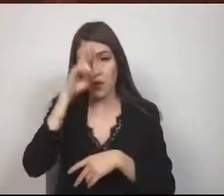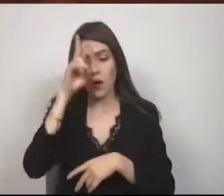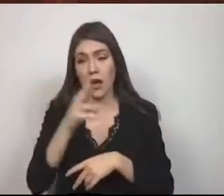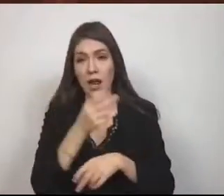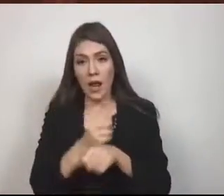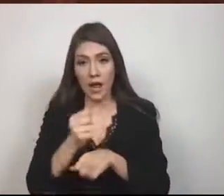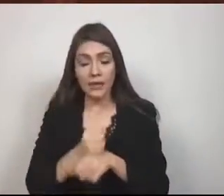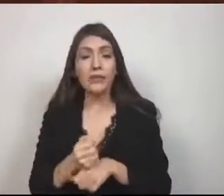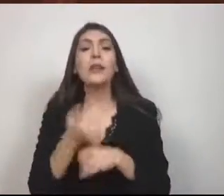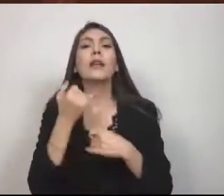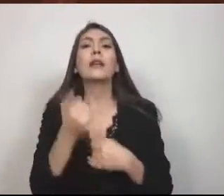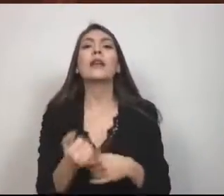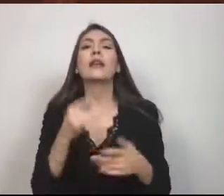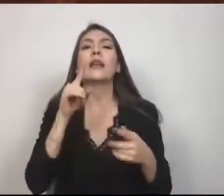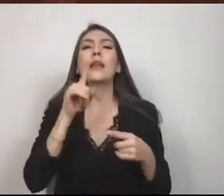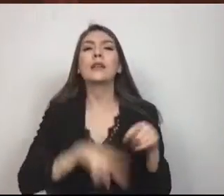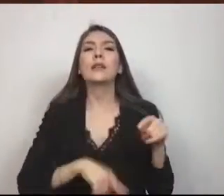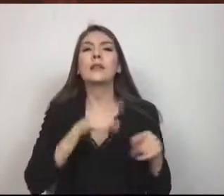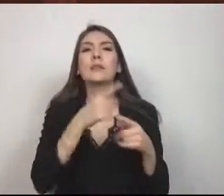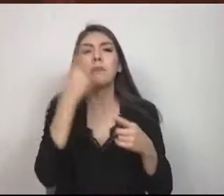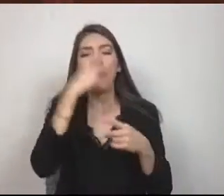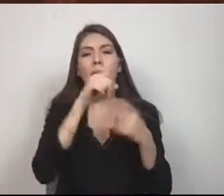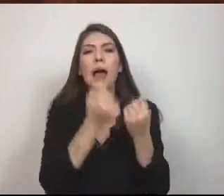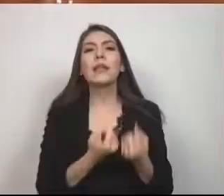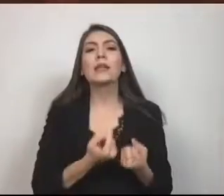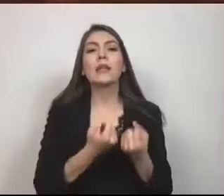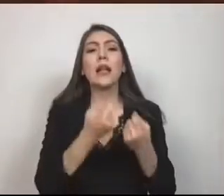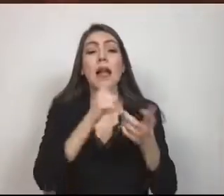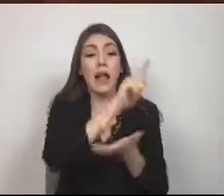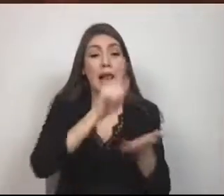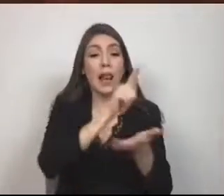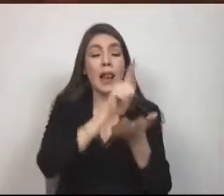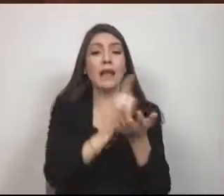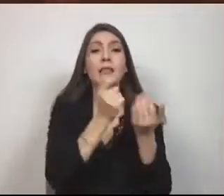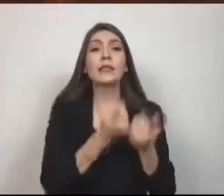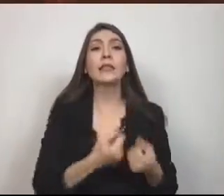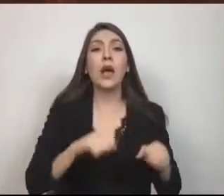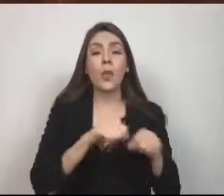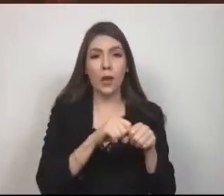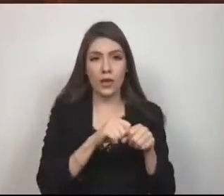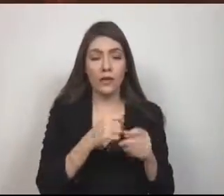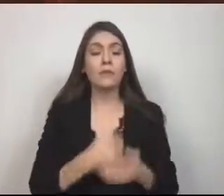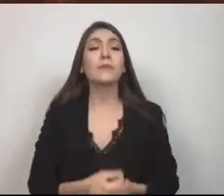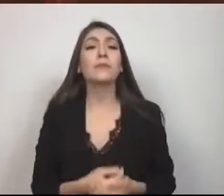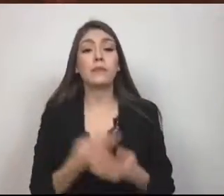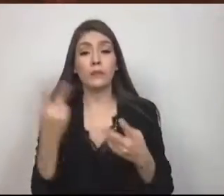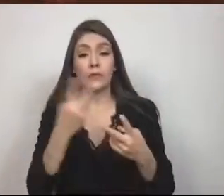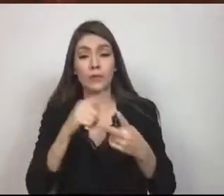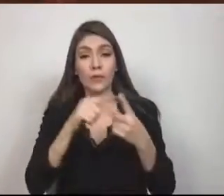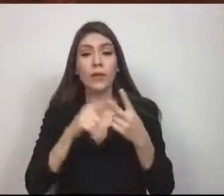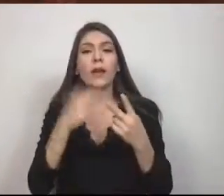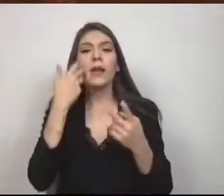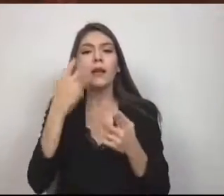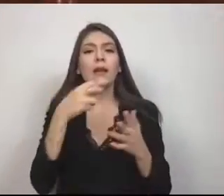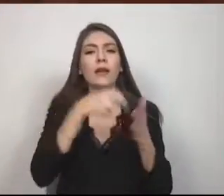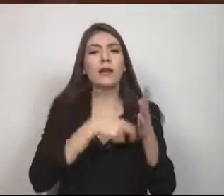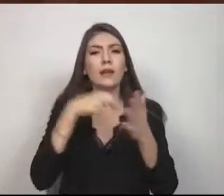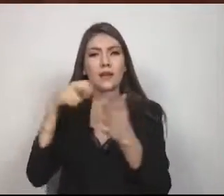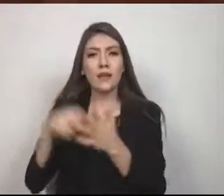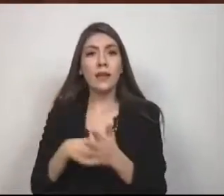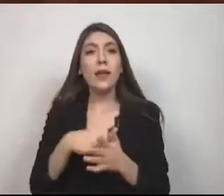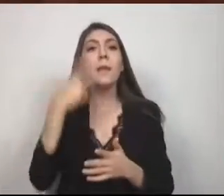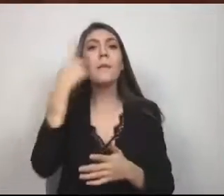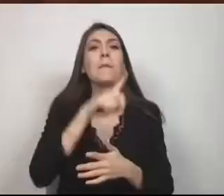Seguridad, ambas del Estado de México, con el propósito de armonizar y homologar sus disposiciones en las materias de órdenes